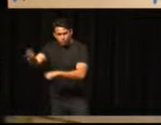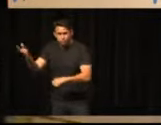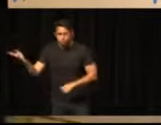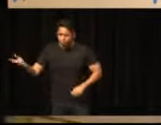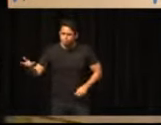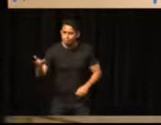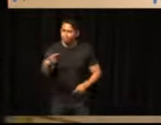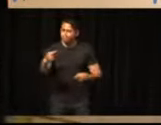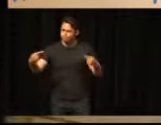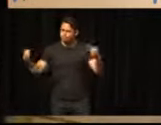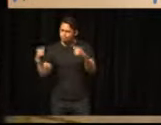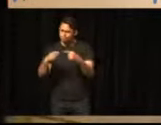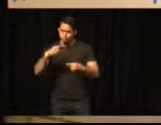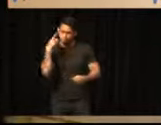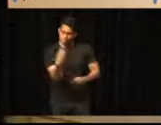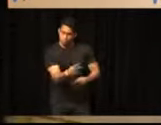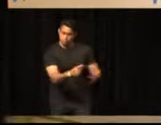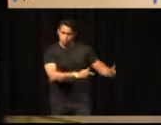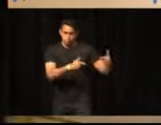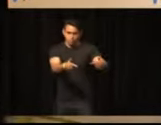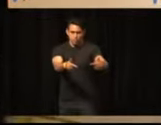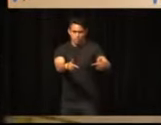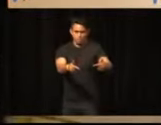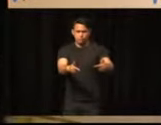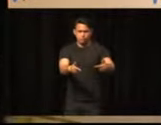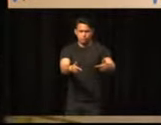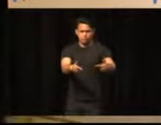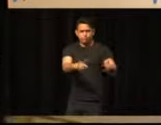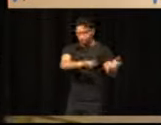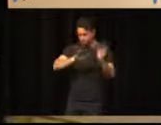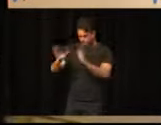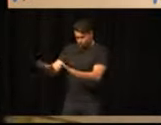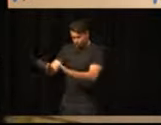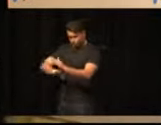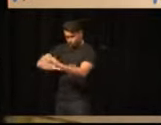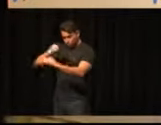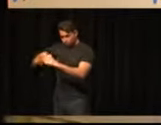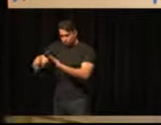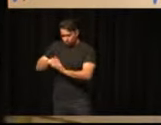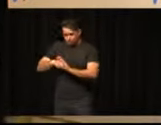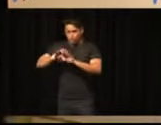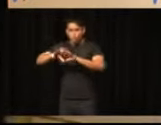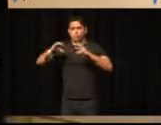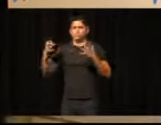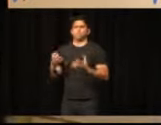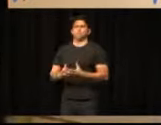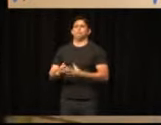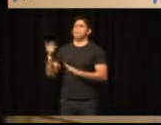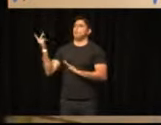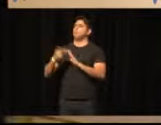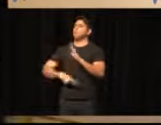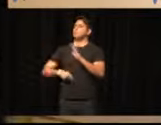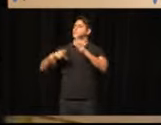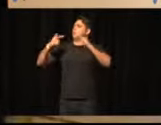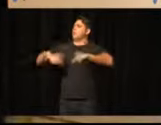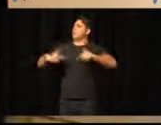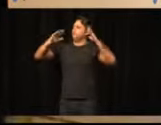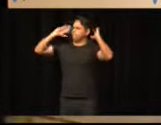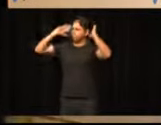ser adecuada a esa acción. Esto dentro de una organización donde el plan de